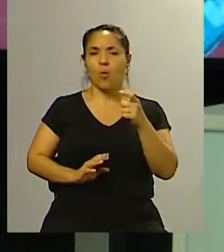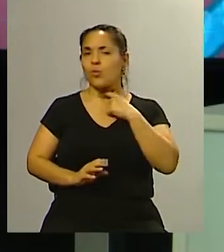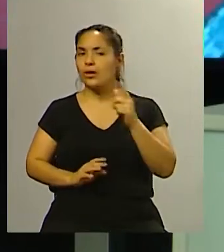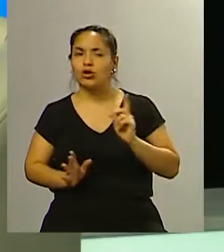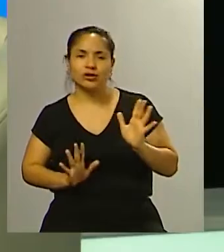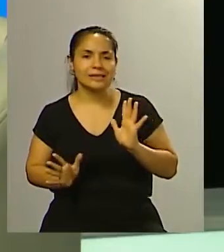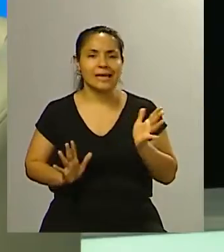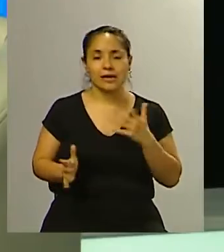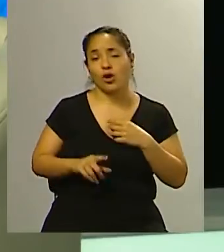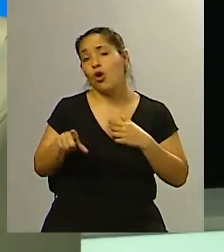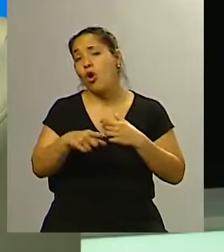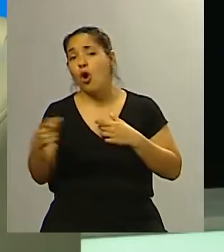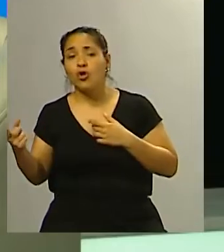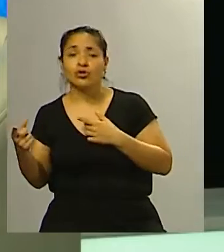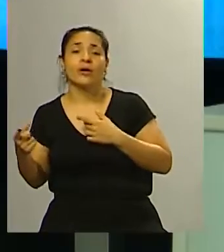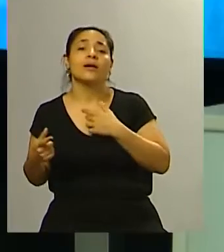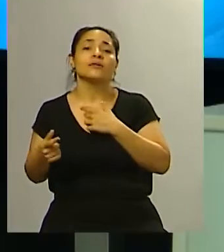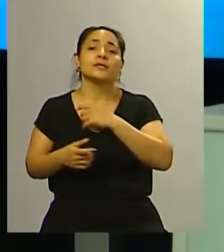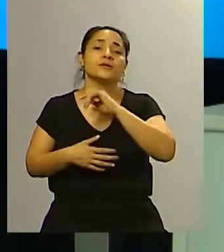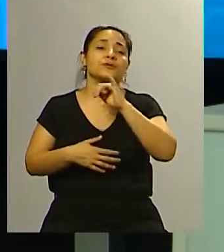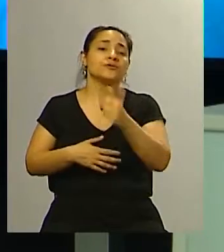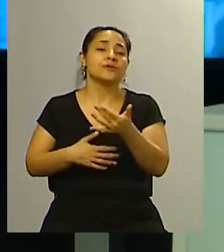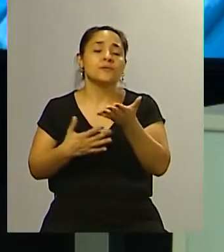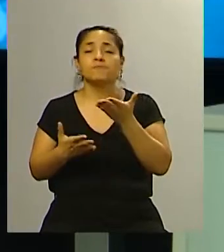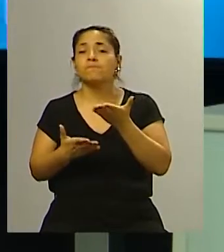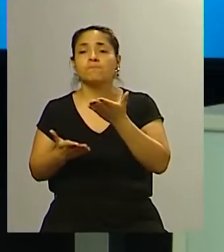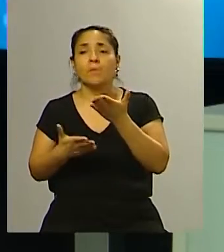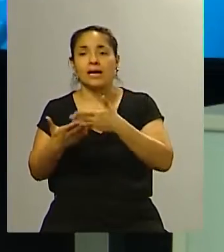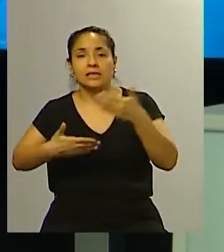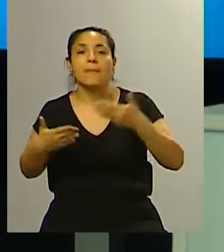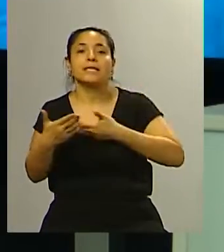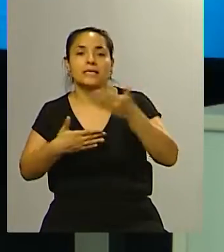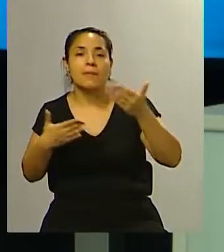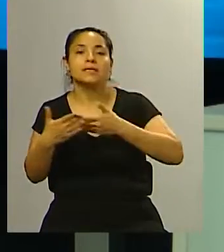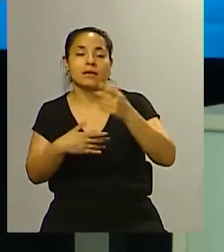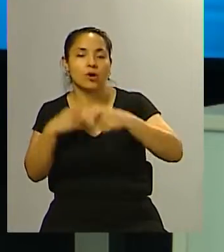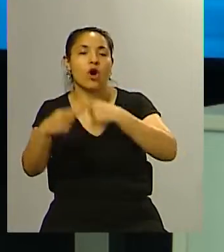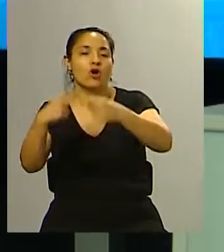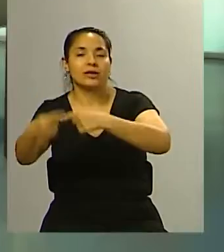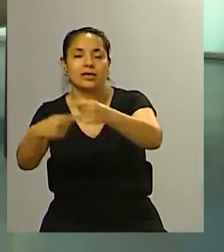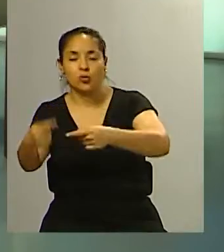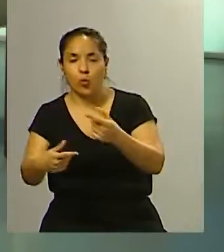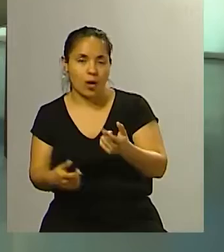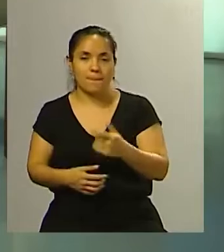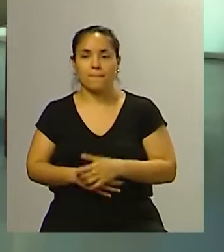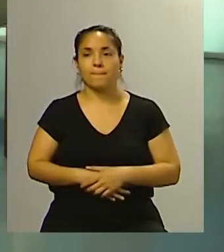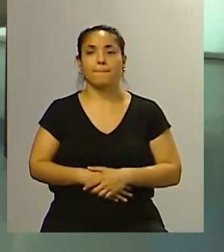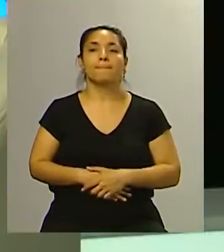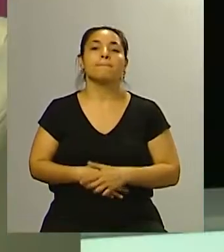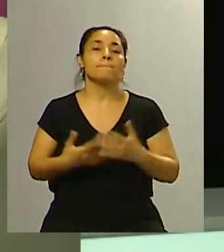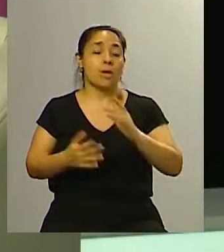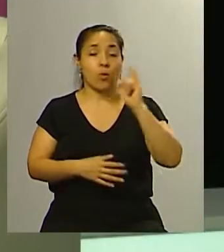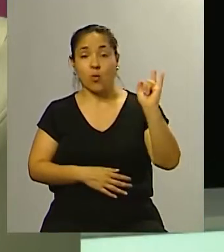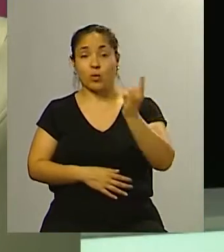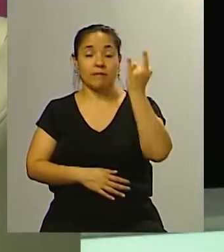Sí. Mientras otros también dicen que hay una constante evaluación al justamente evaluar el sistema educativo en general. Bueno, en nuestra universidad